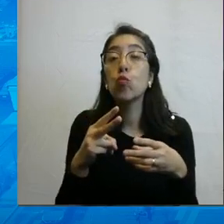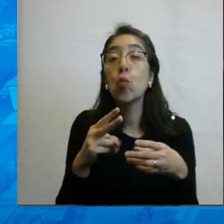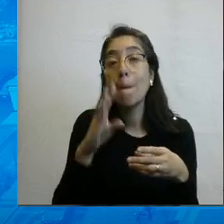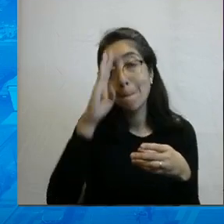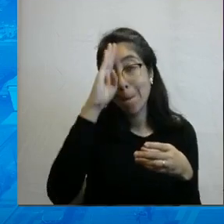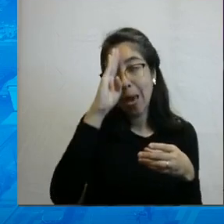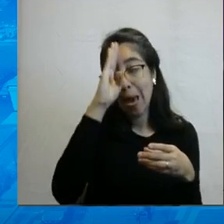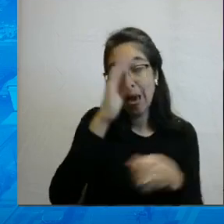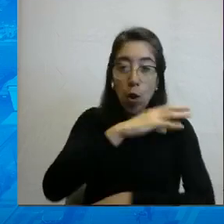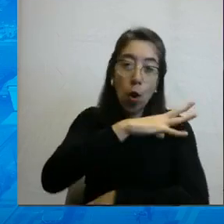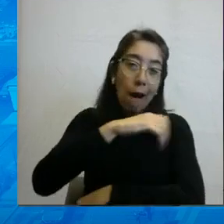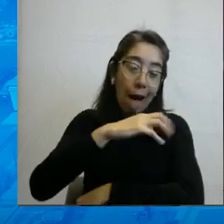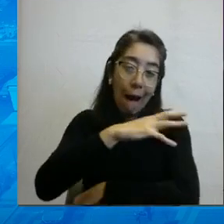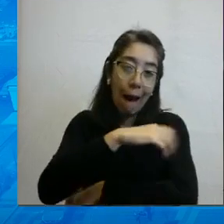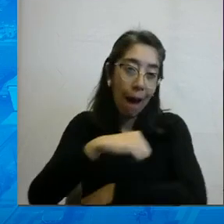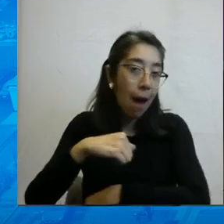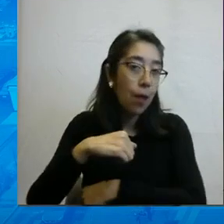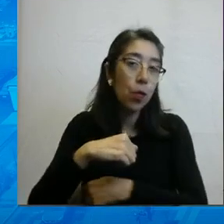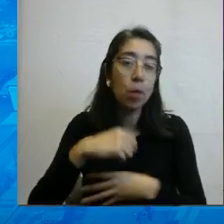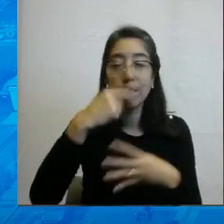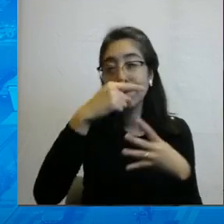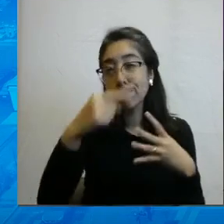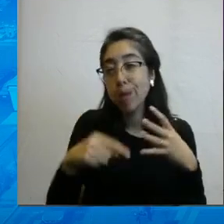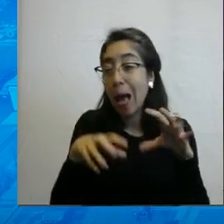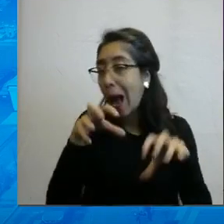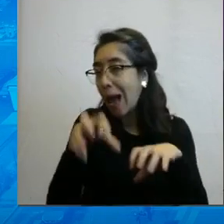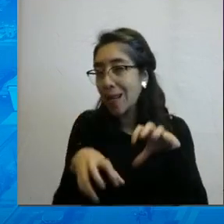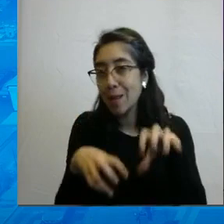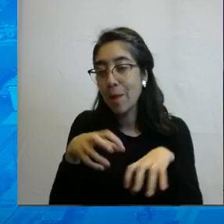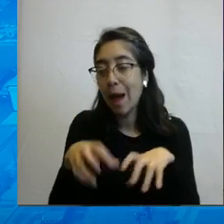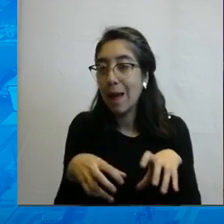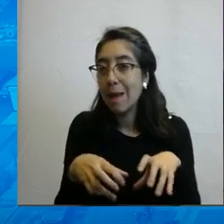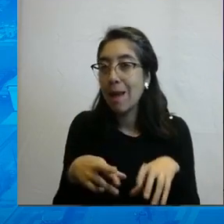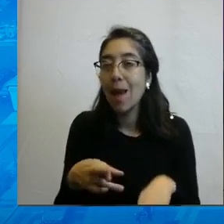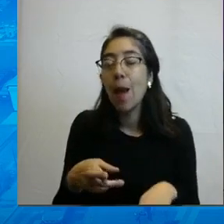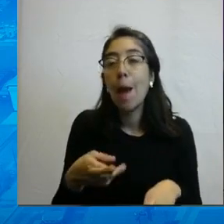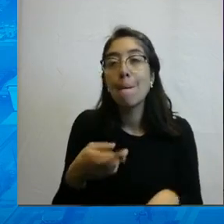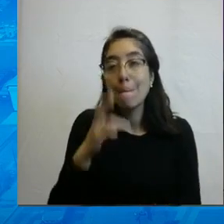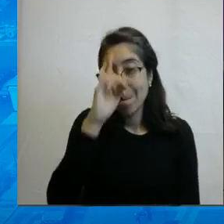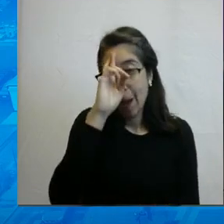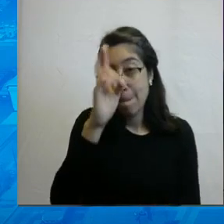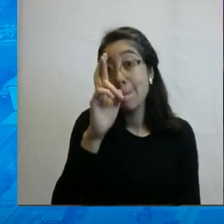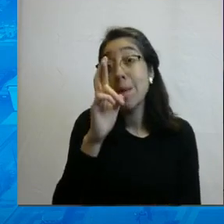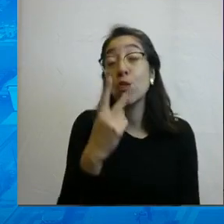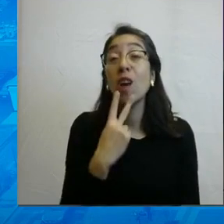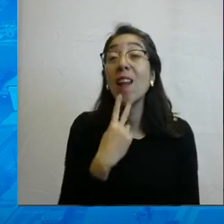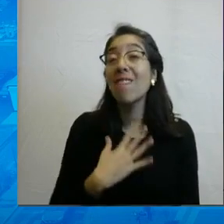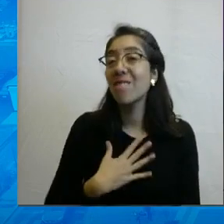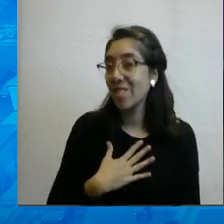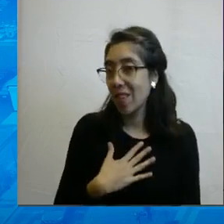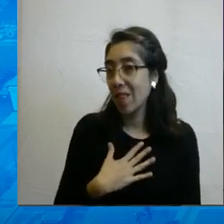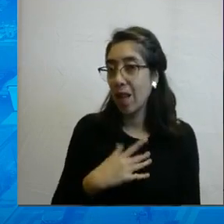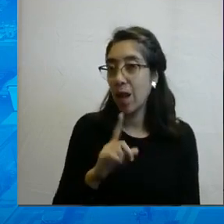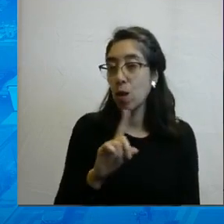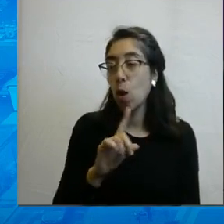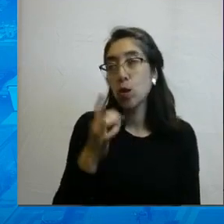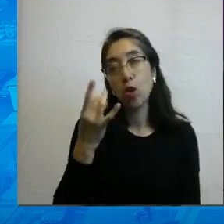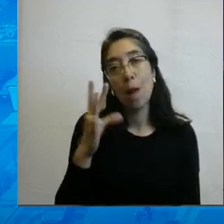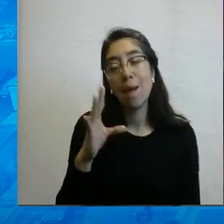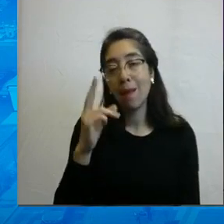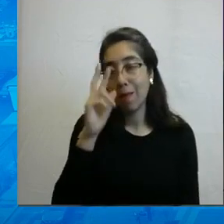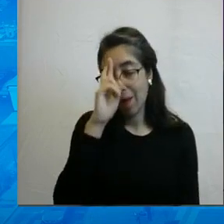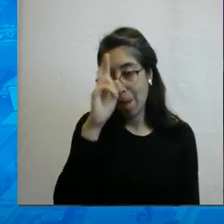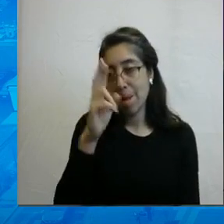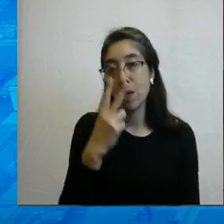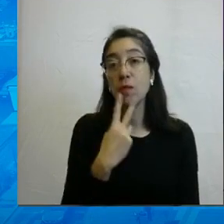tienen como respeto a la vida, a todo tipo de vida no humana. Algunas personas